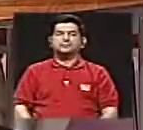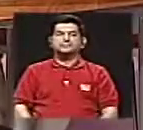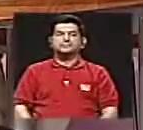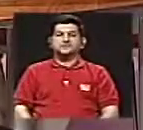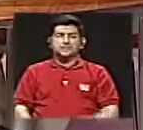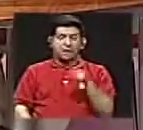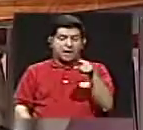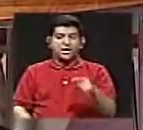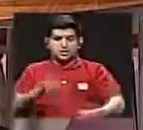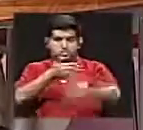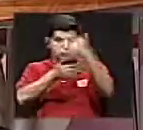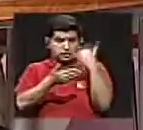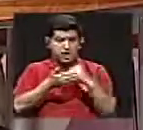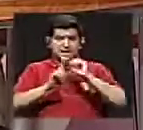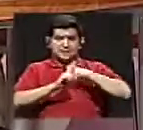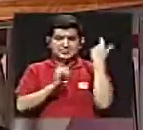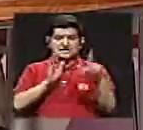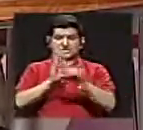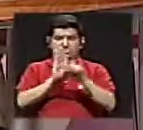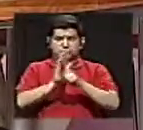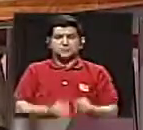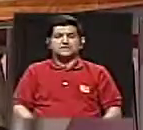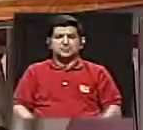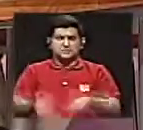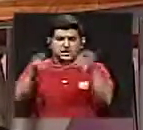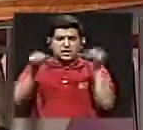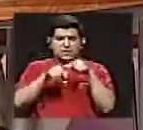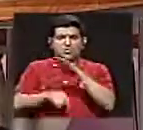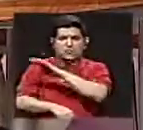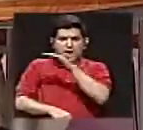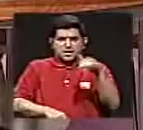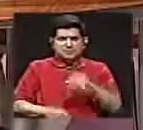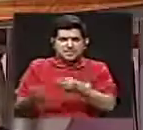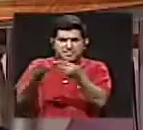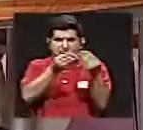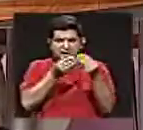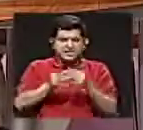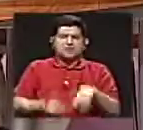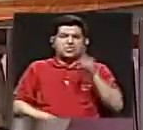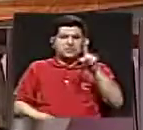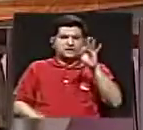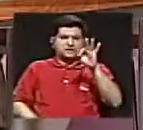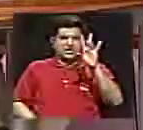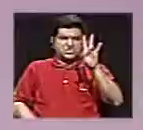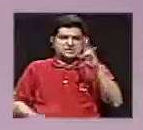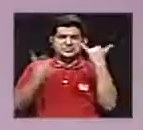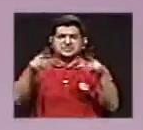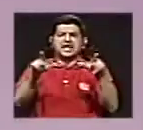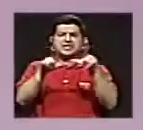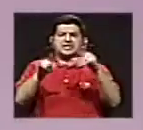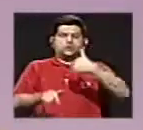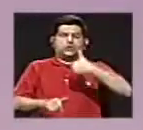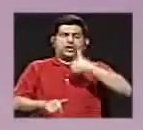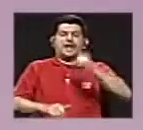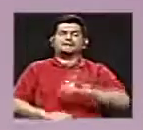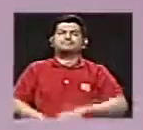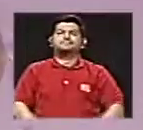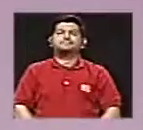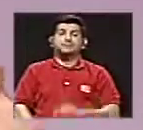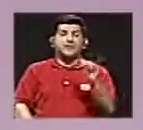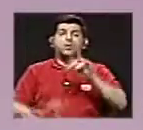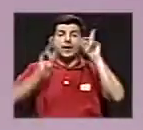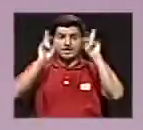lo habían, antes de que pasara la ley de zona marítimo terrestre en 77, ya los tenían titulados. Y también